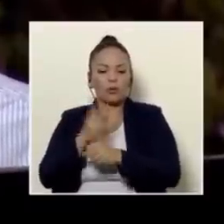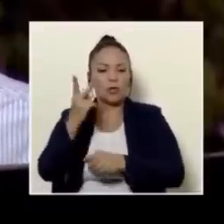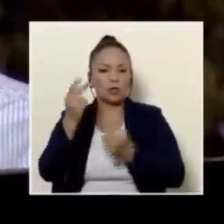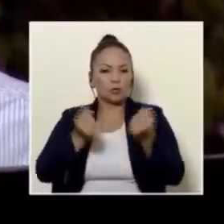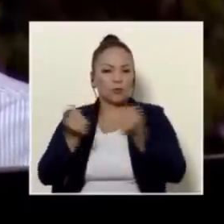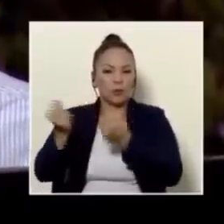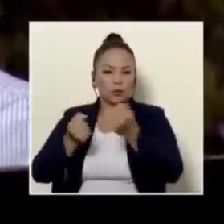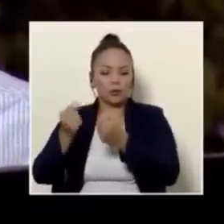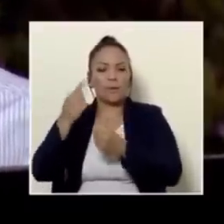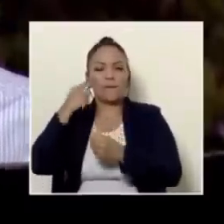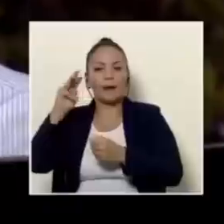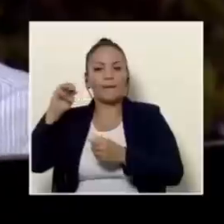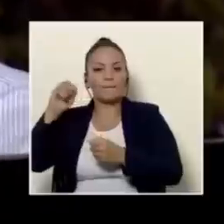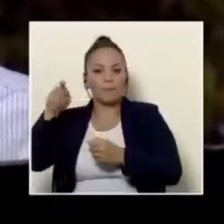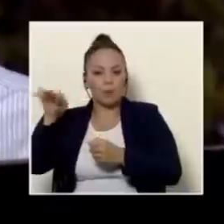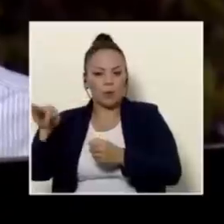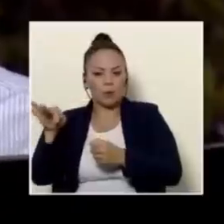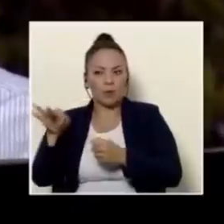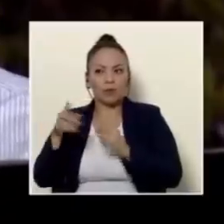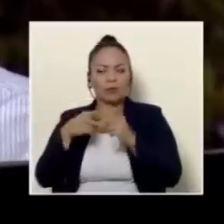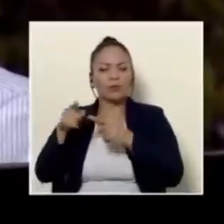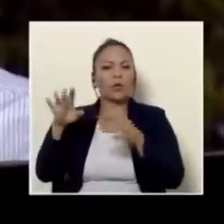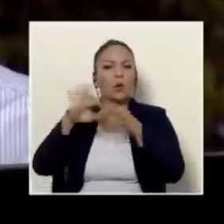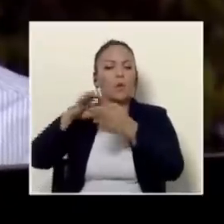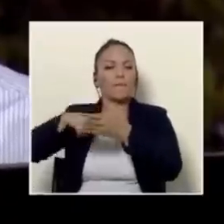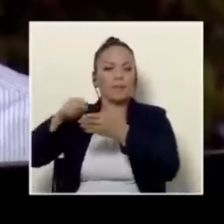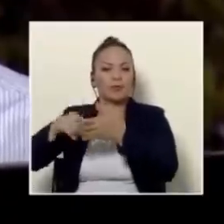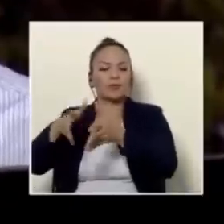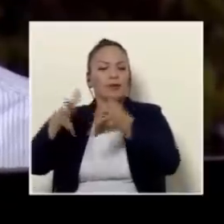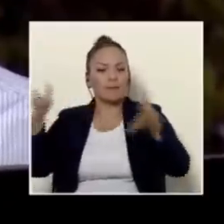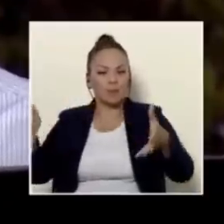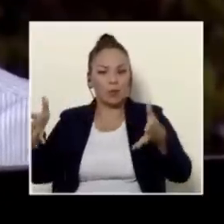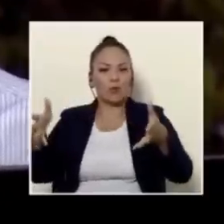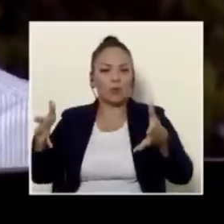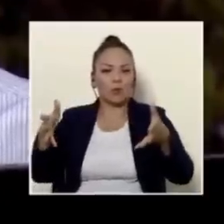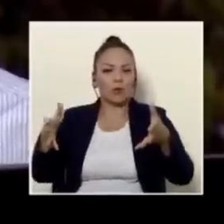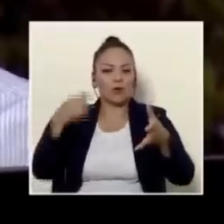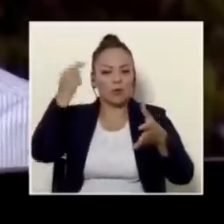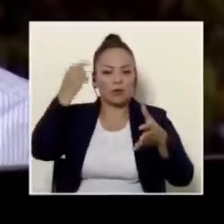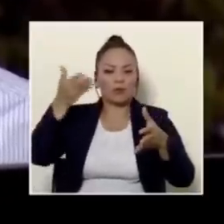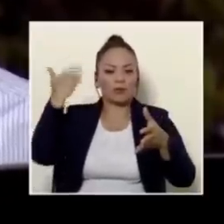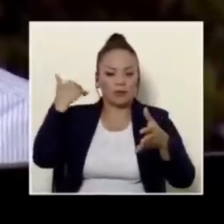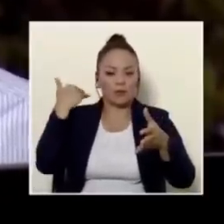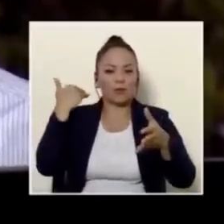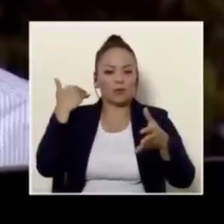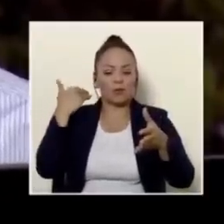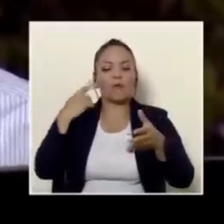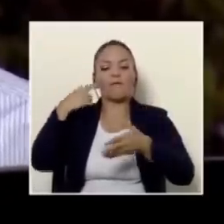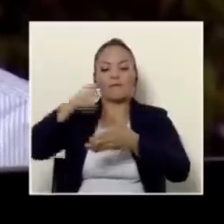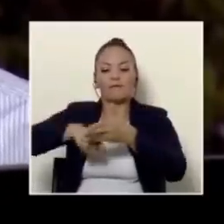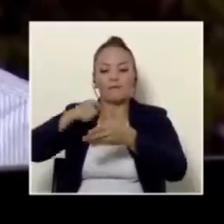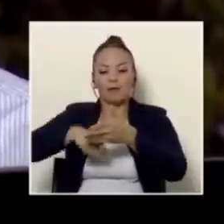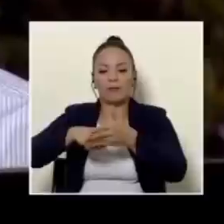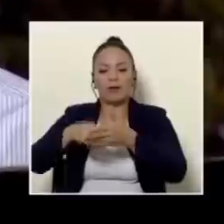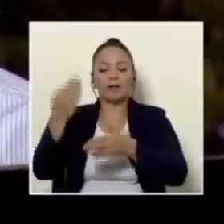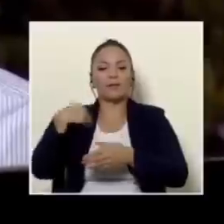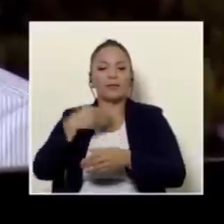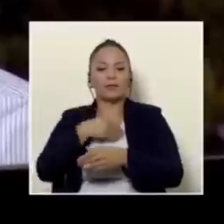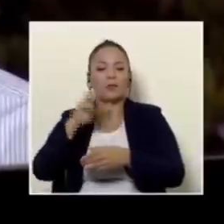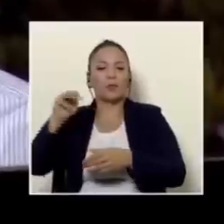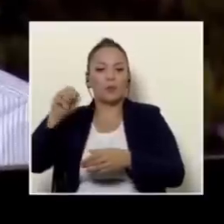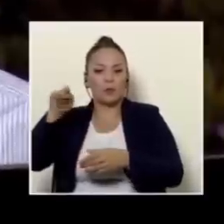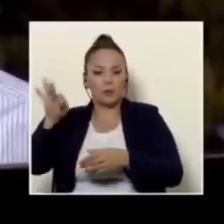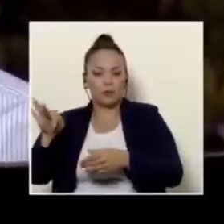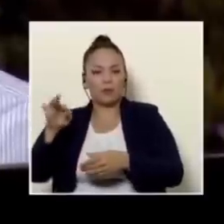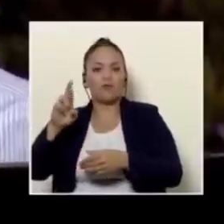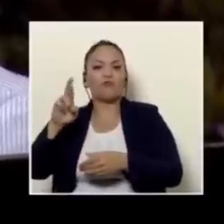el Ministerio de Obras Públicas y Transportes. Ese convenio se amplió por parte de la pasada administración por una firma del entonces ministro de